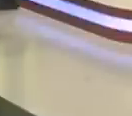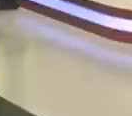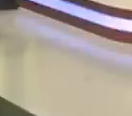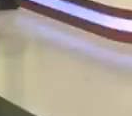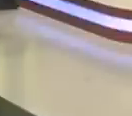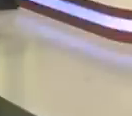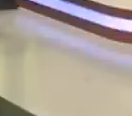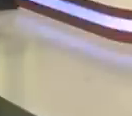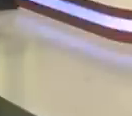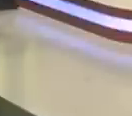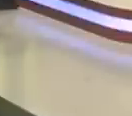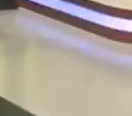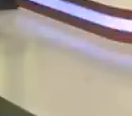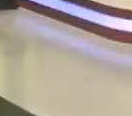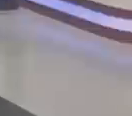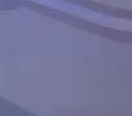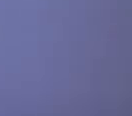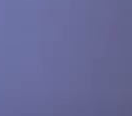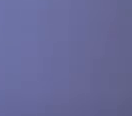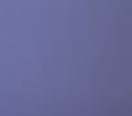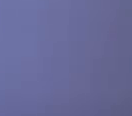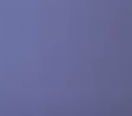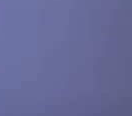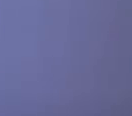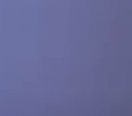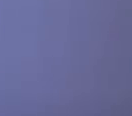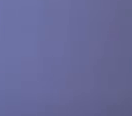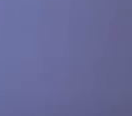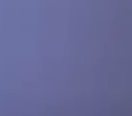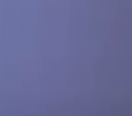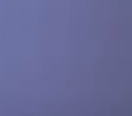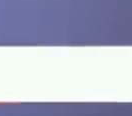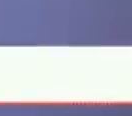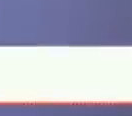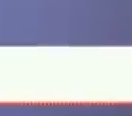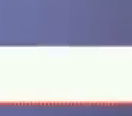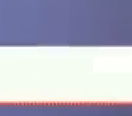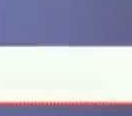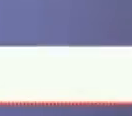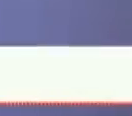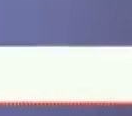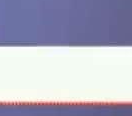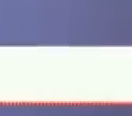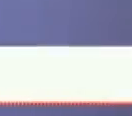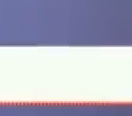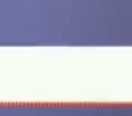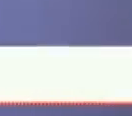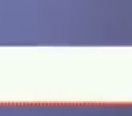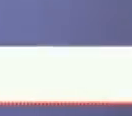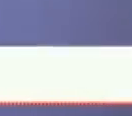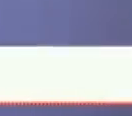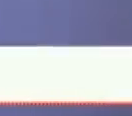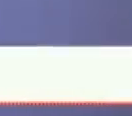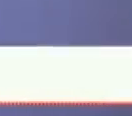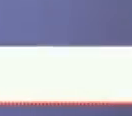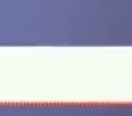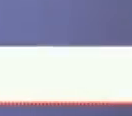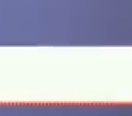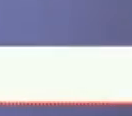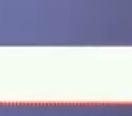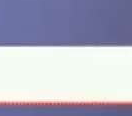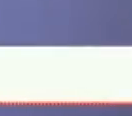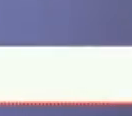así desgracias barry por este contacto informativo que lo establecemos a esta hora desde la sala de prensa simón bolívar del palacio de miraflores donde continúa la intensa agenda